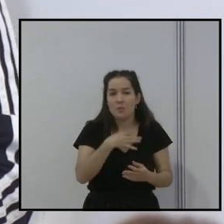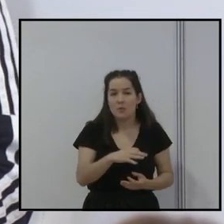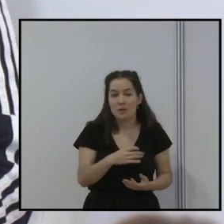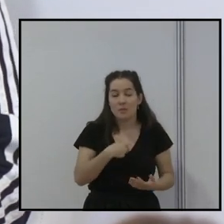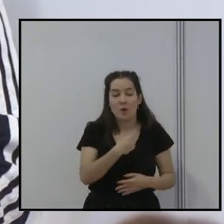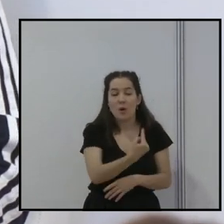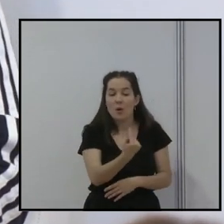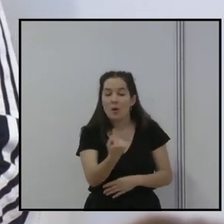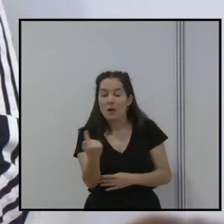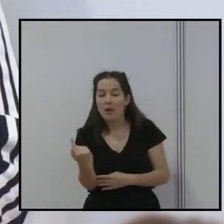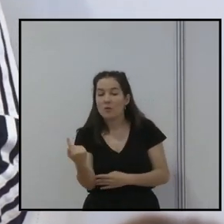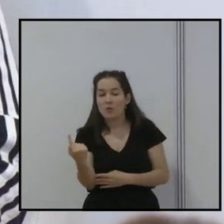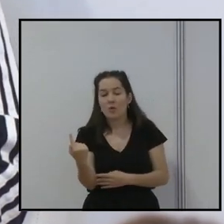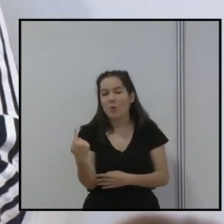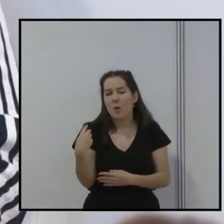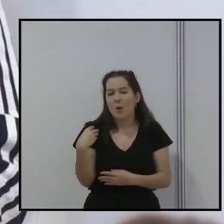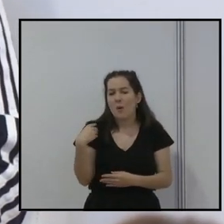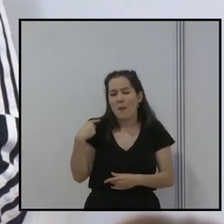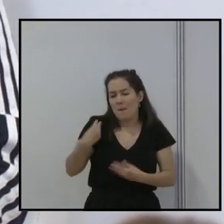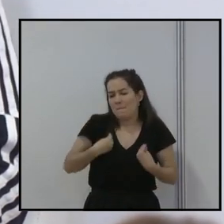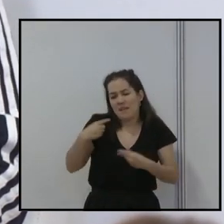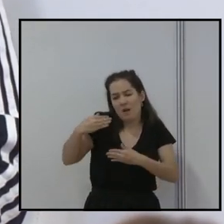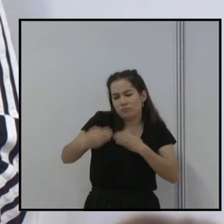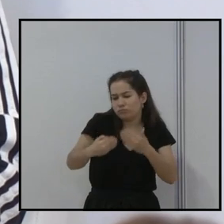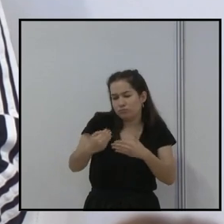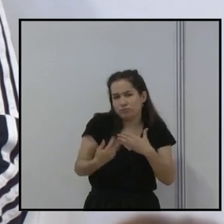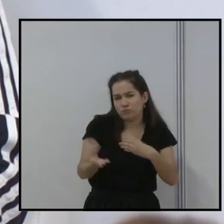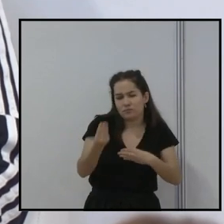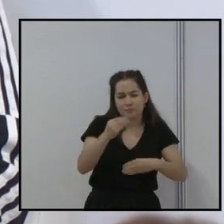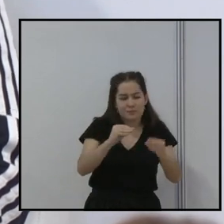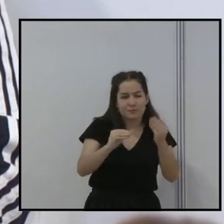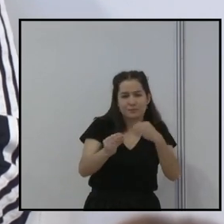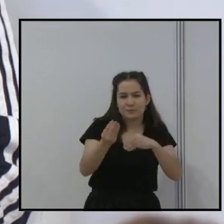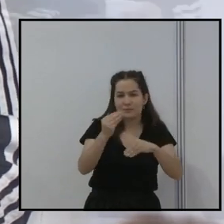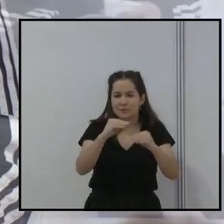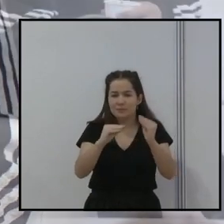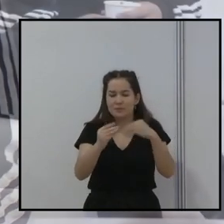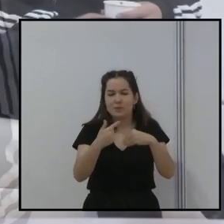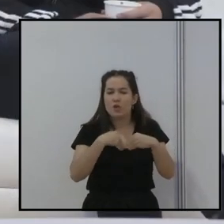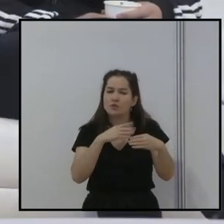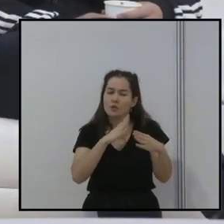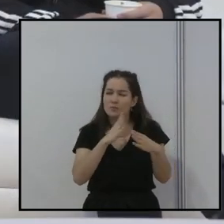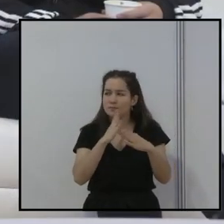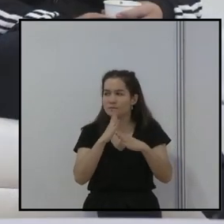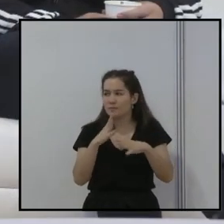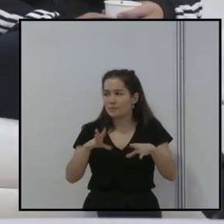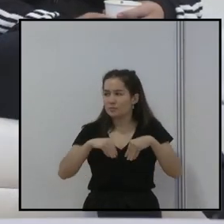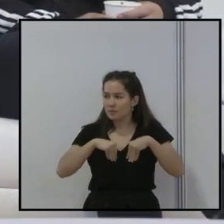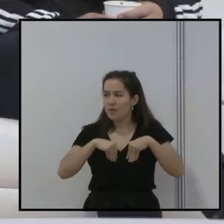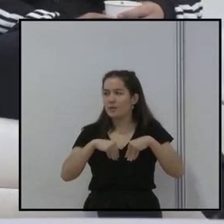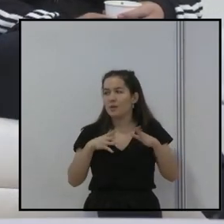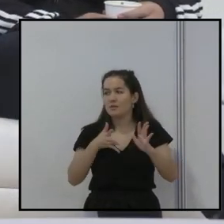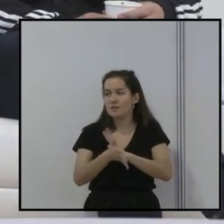de cosas que vamos aceptando y creyendo que está bien, y hay un día que la cabeza dice, pues yo me voy a esconder un rato. Entonces, mucha razón,